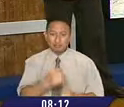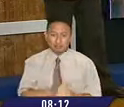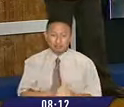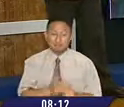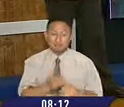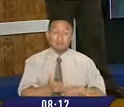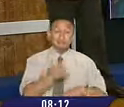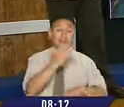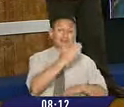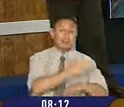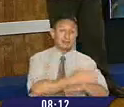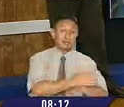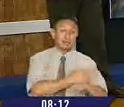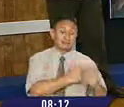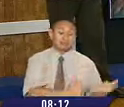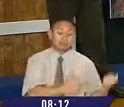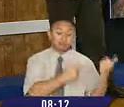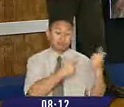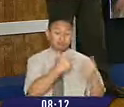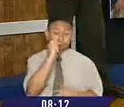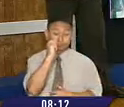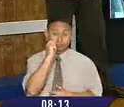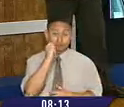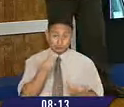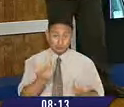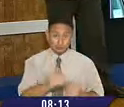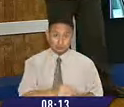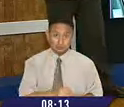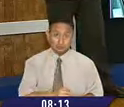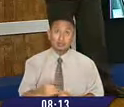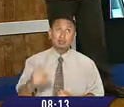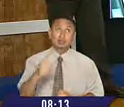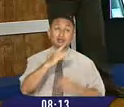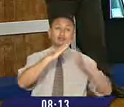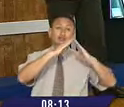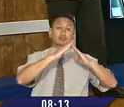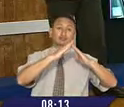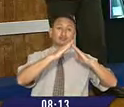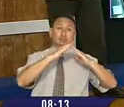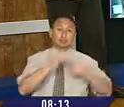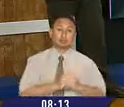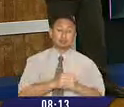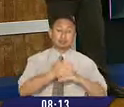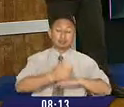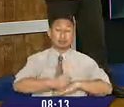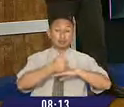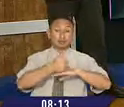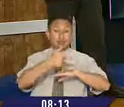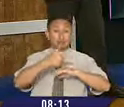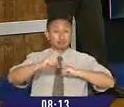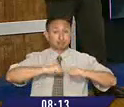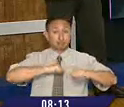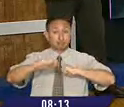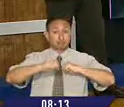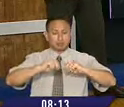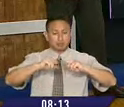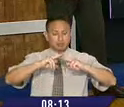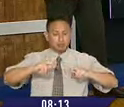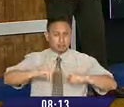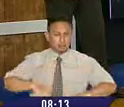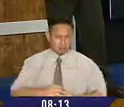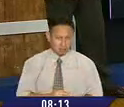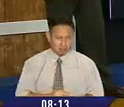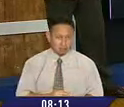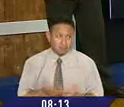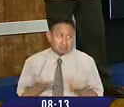de trasladar las armas y la droga a las cárceles, dejan en los techos de las casas. Ahí las autoridades una labor exhaustiva para investigar, porque